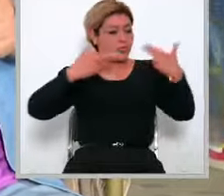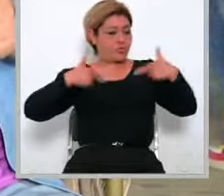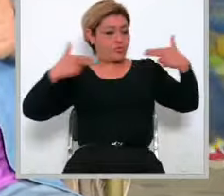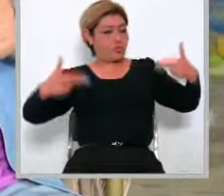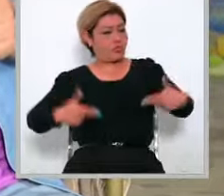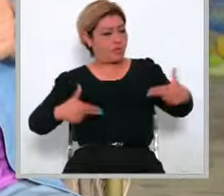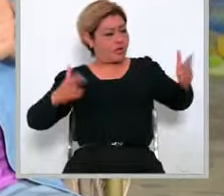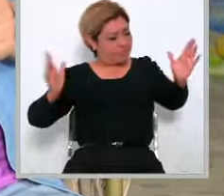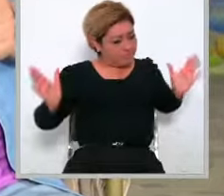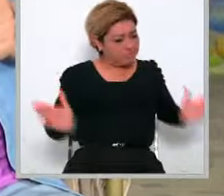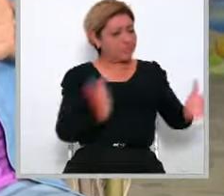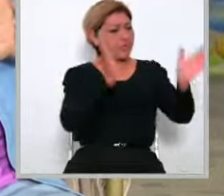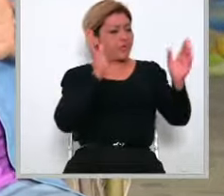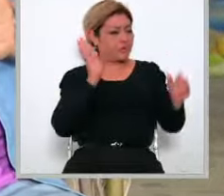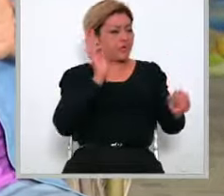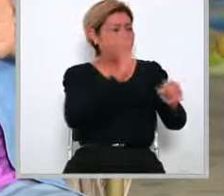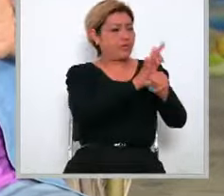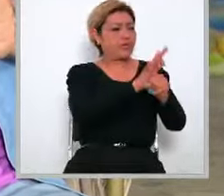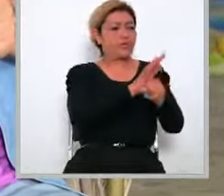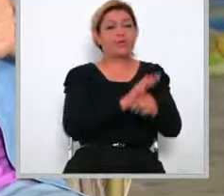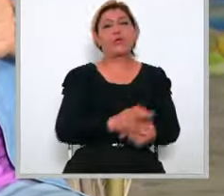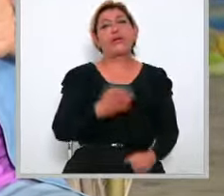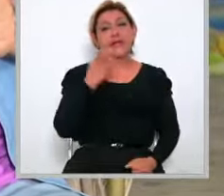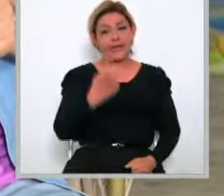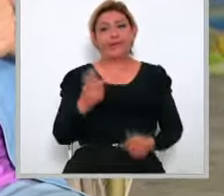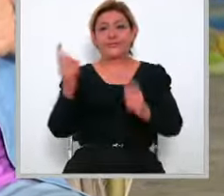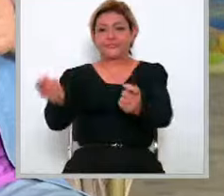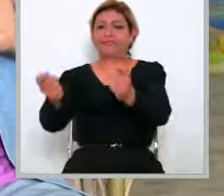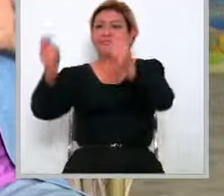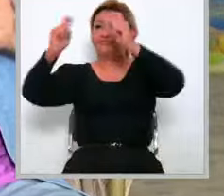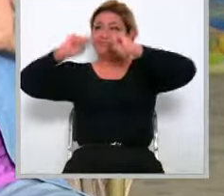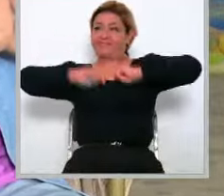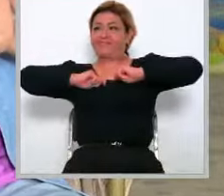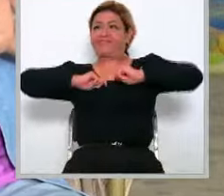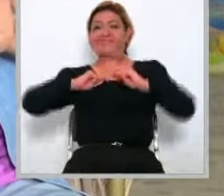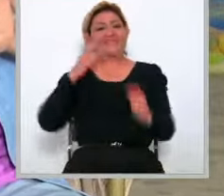fue que yo logré ser un impulsor.